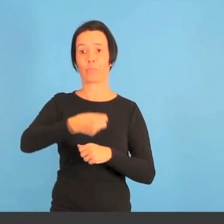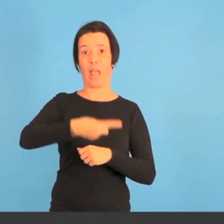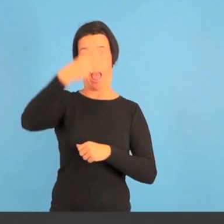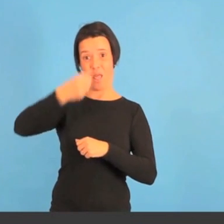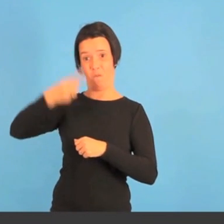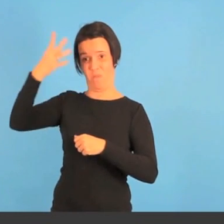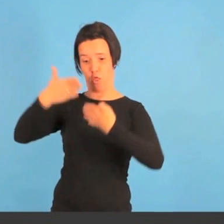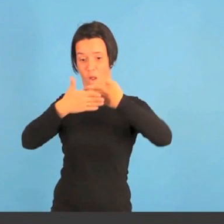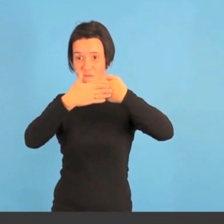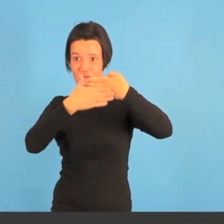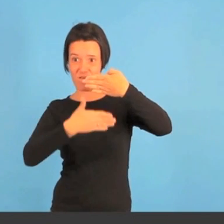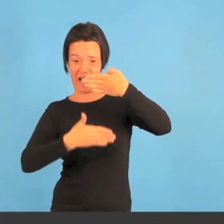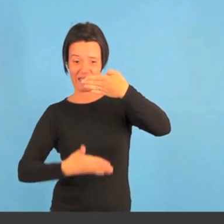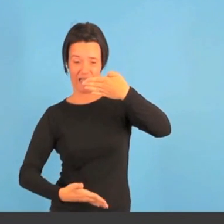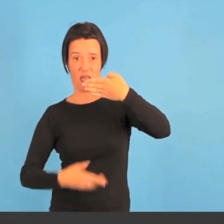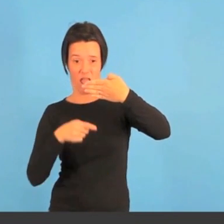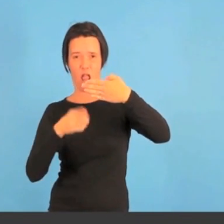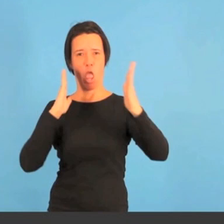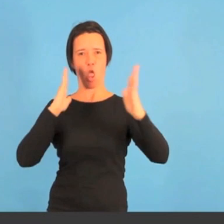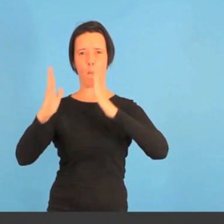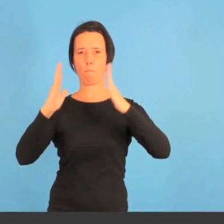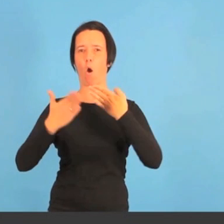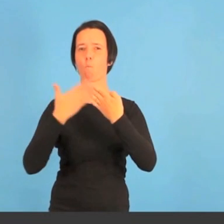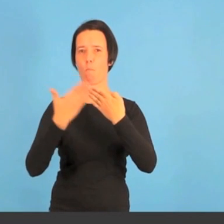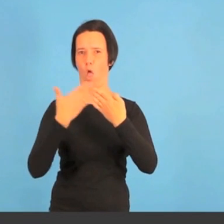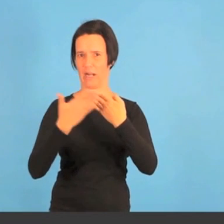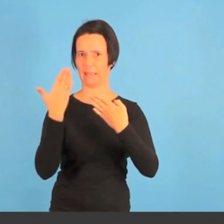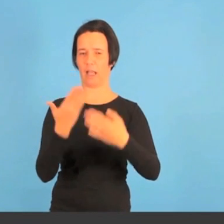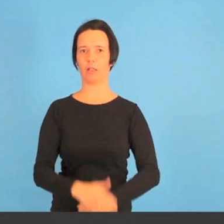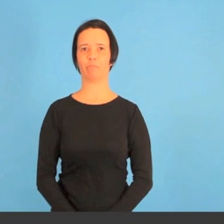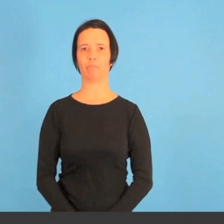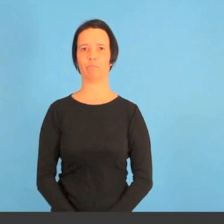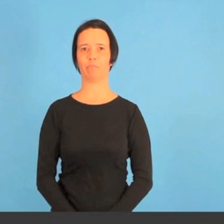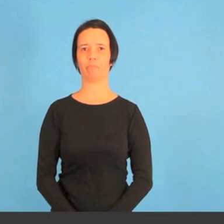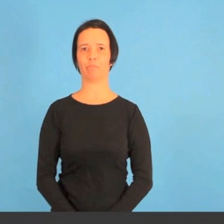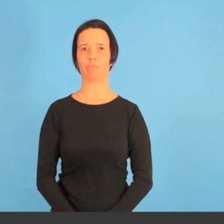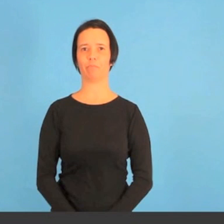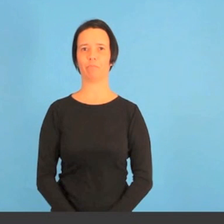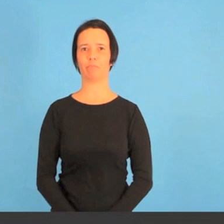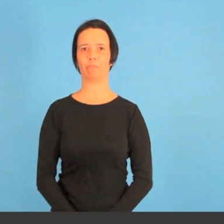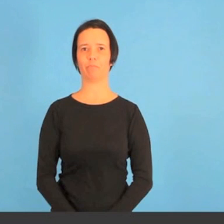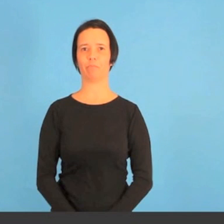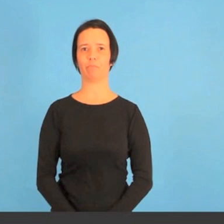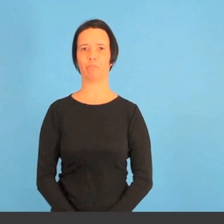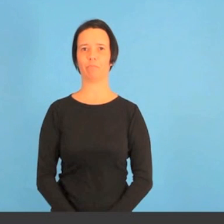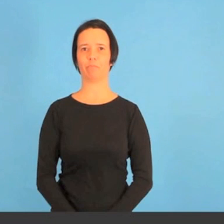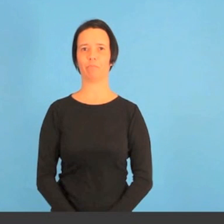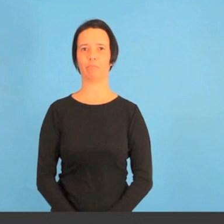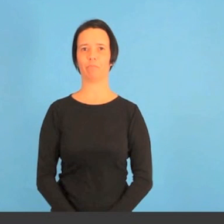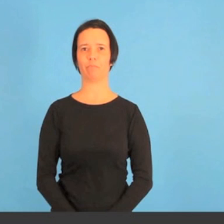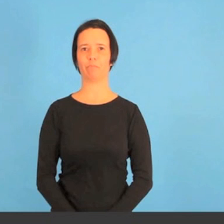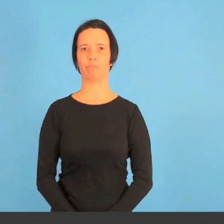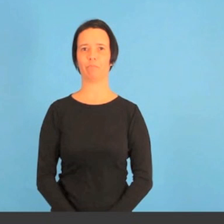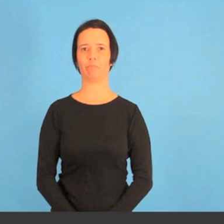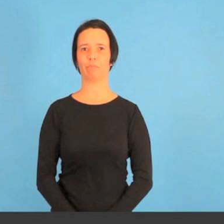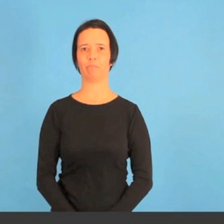y una mirada atenta a las calles cercanas nos permitirá descubrir alguna fachada de estilo modernista y alguna recóndita